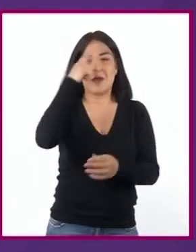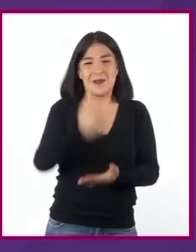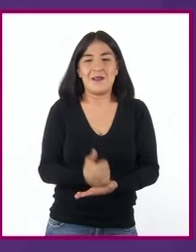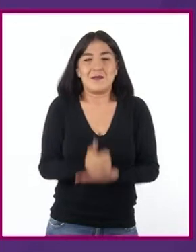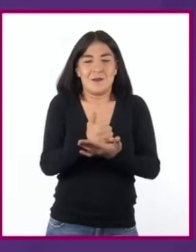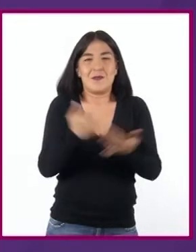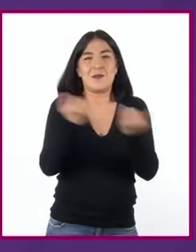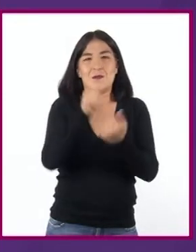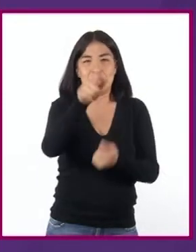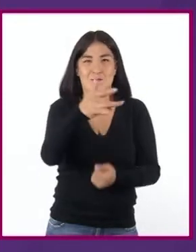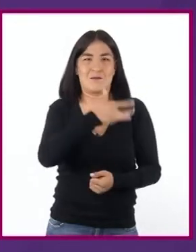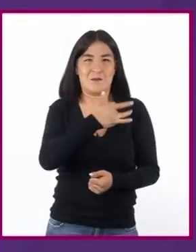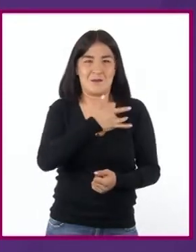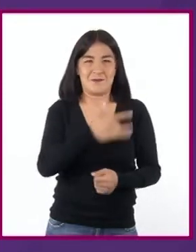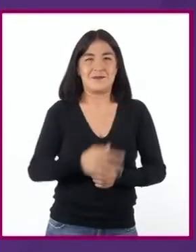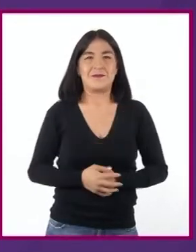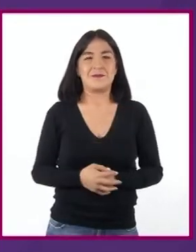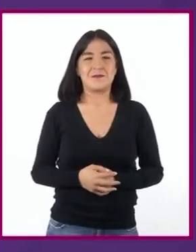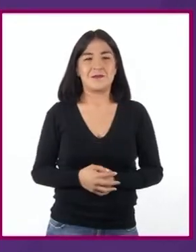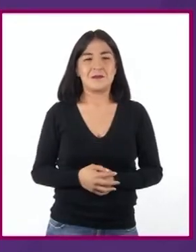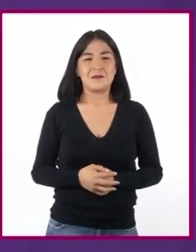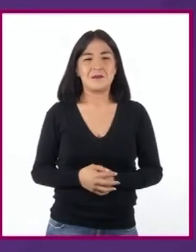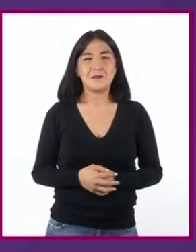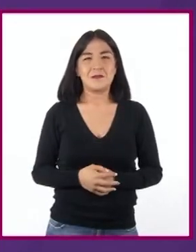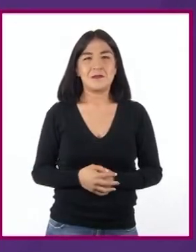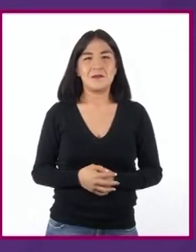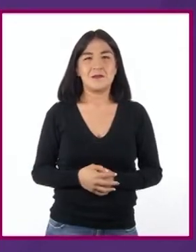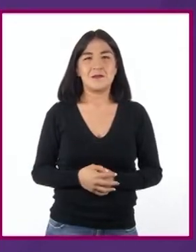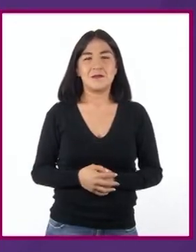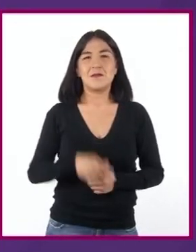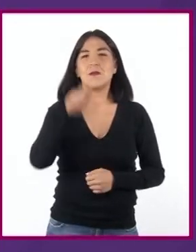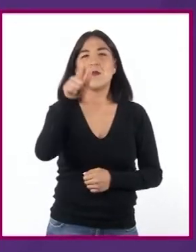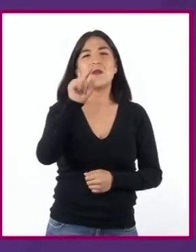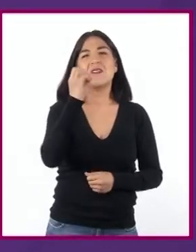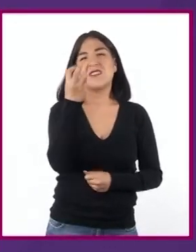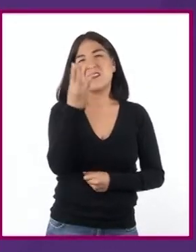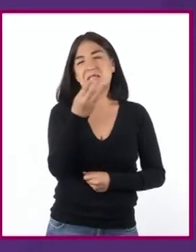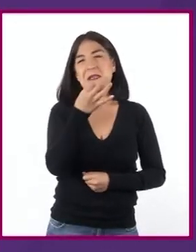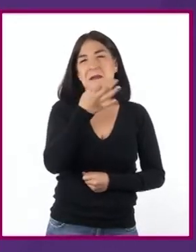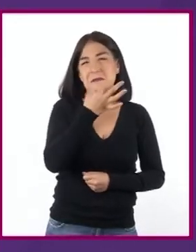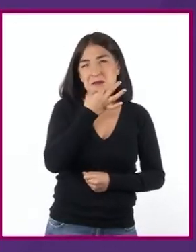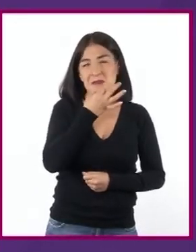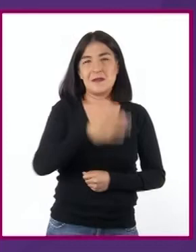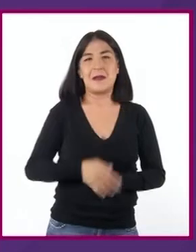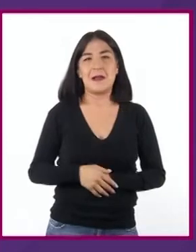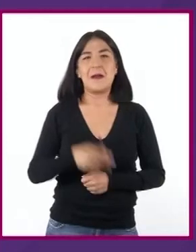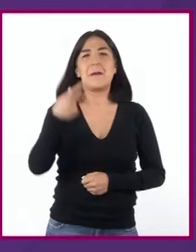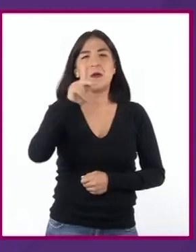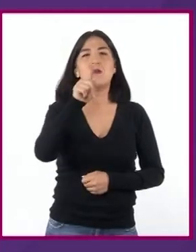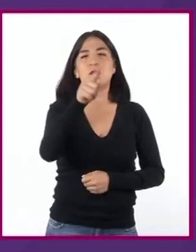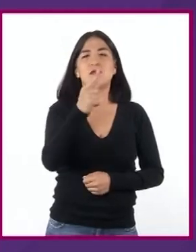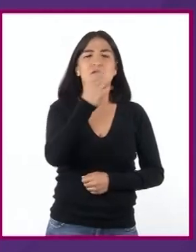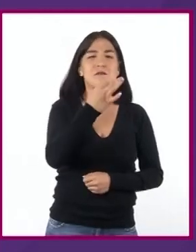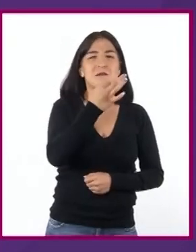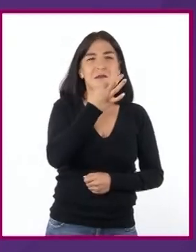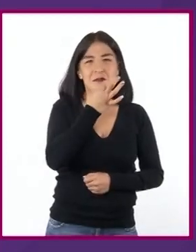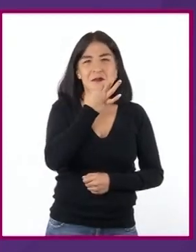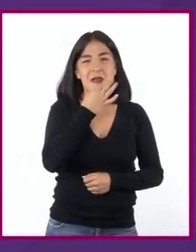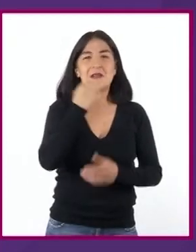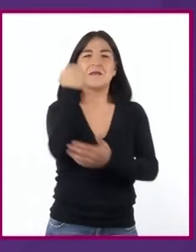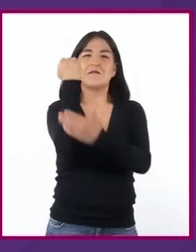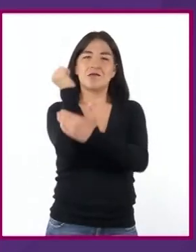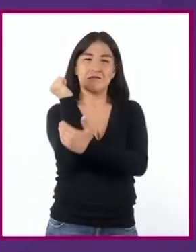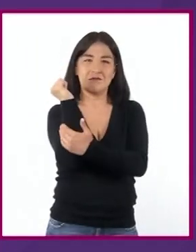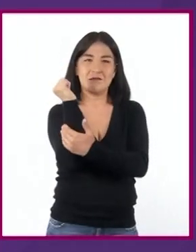ayudar también a tu corazón. Estás por unos 3 minutos, pero puedes empezar con un solo minuto de